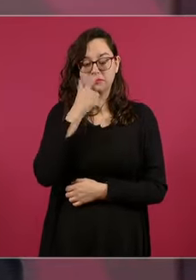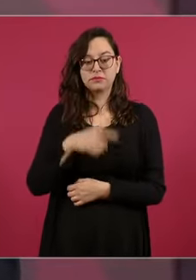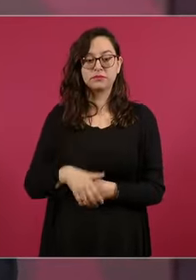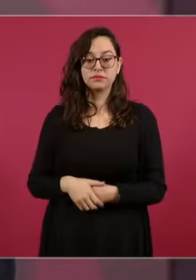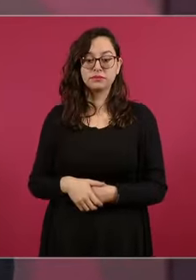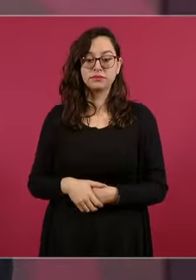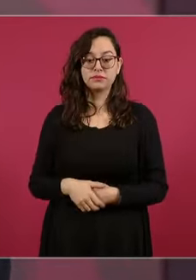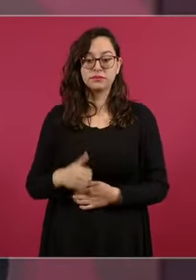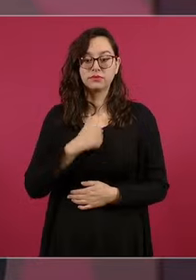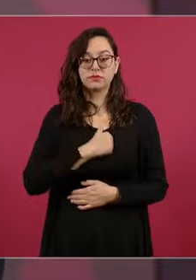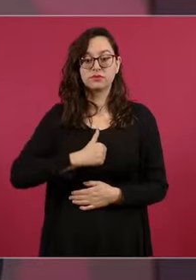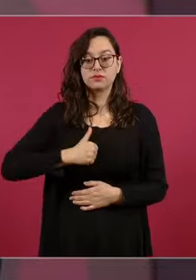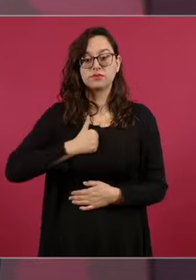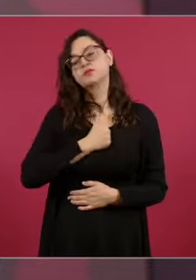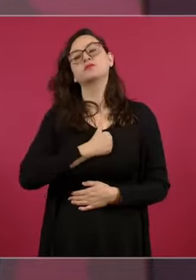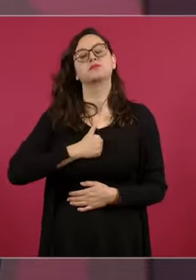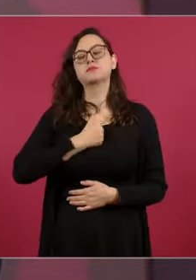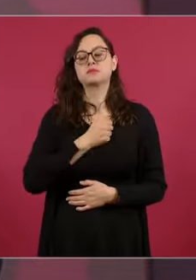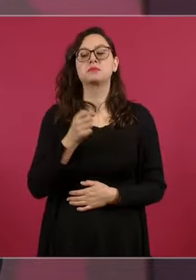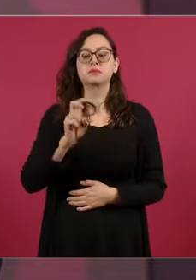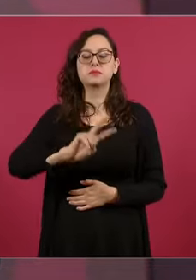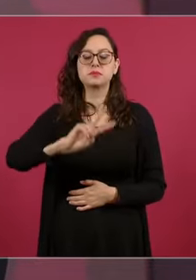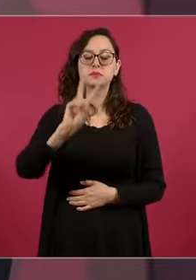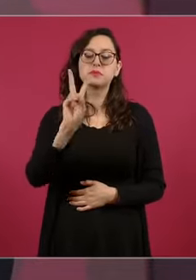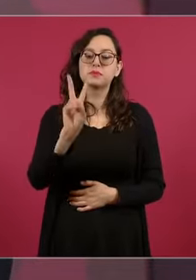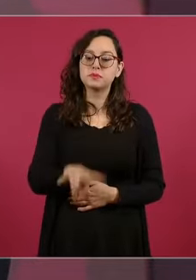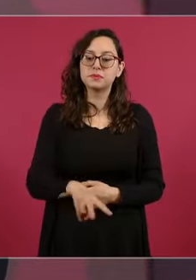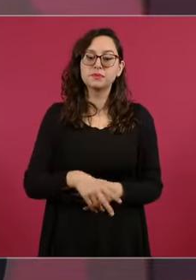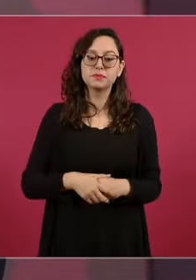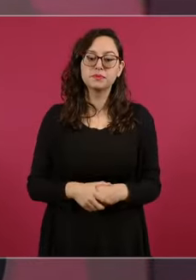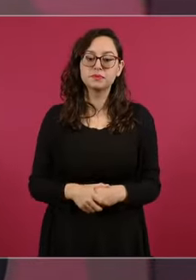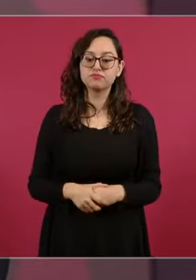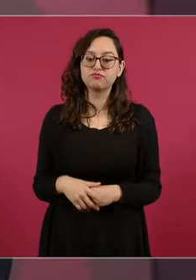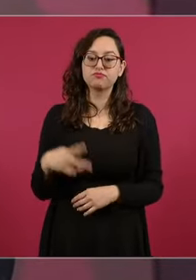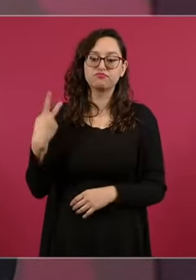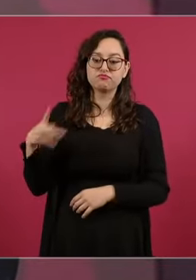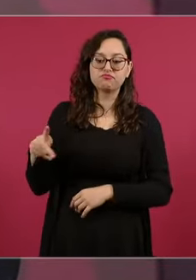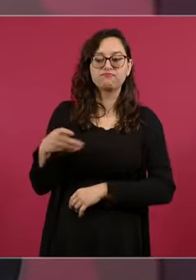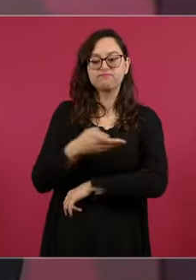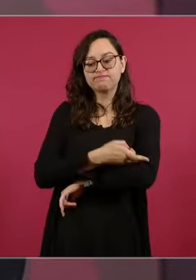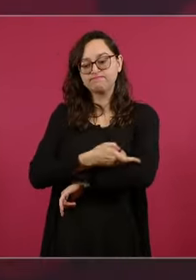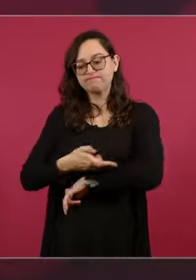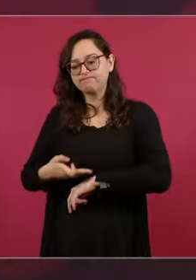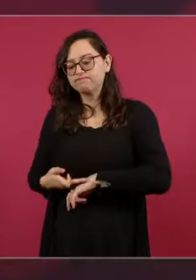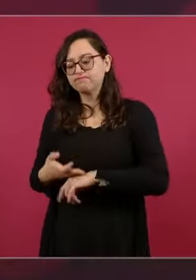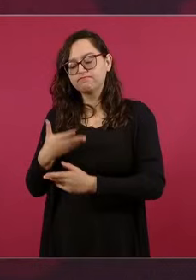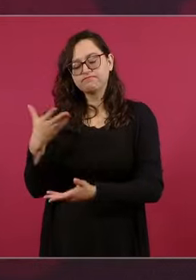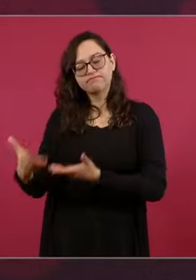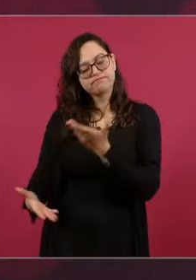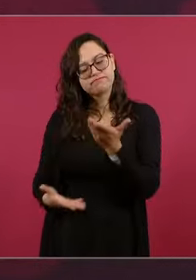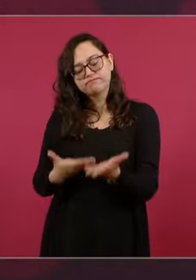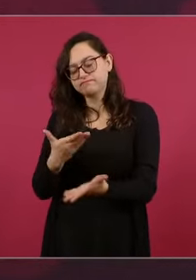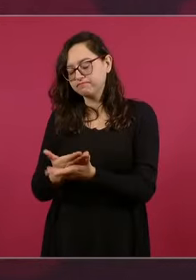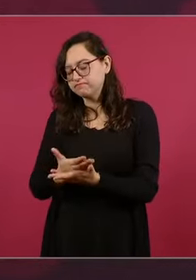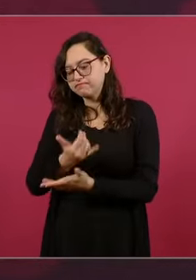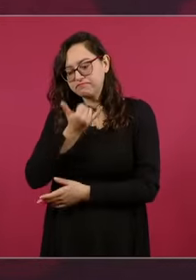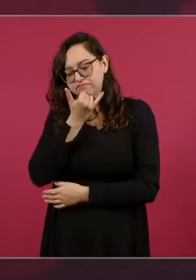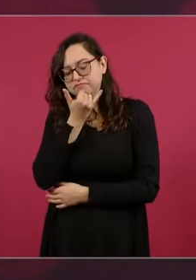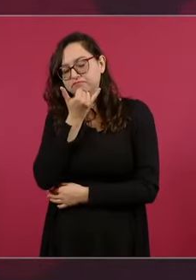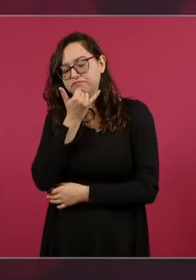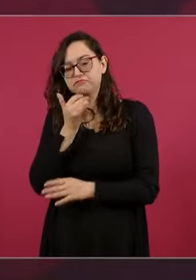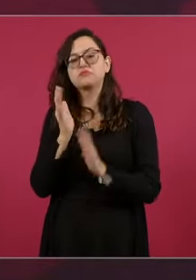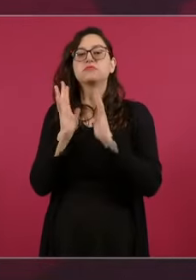Muy lamentable. Yo mando pues mi pésame a sus familiares, están siendo